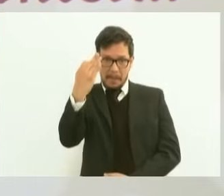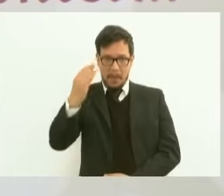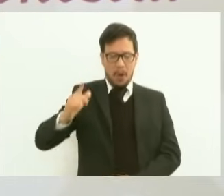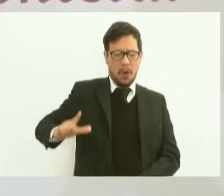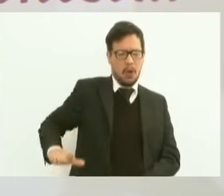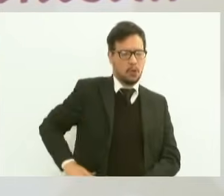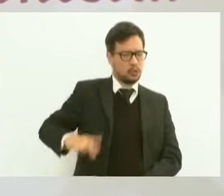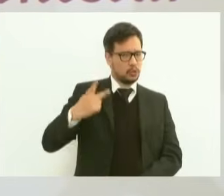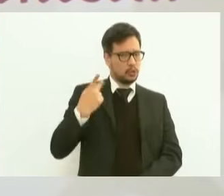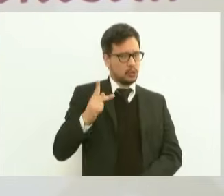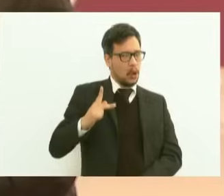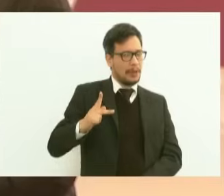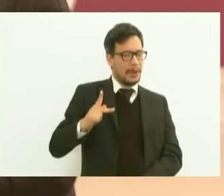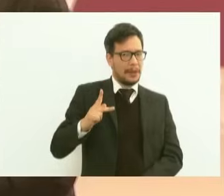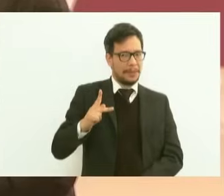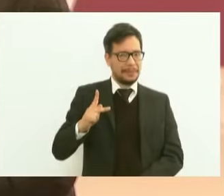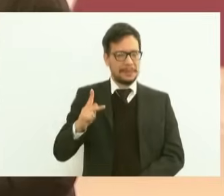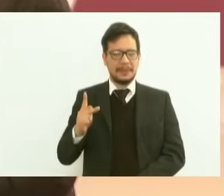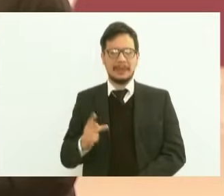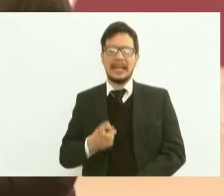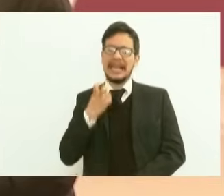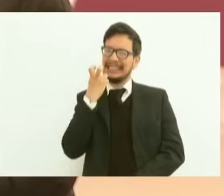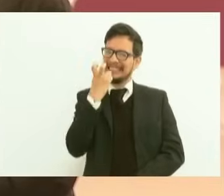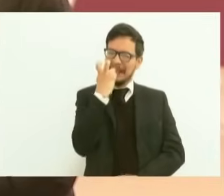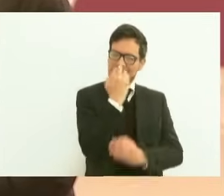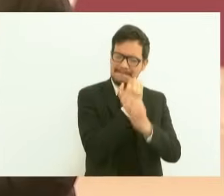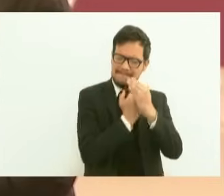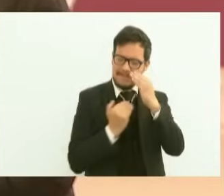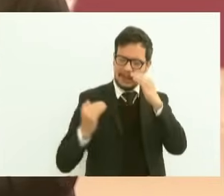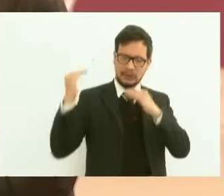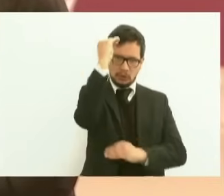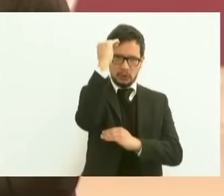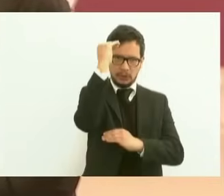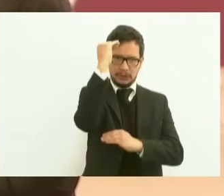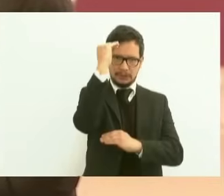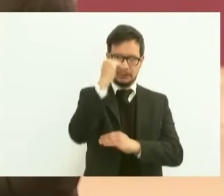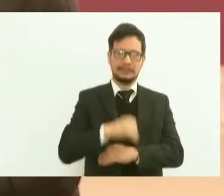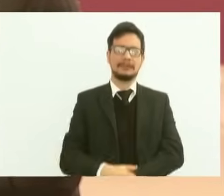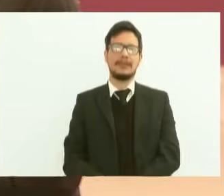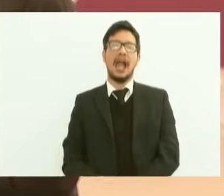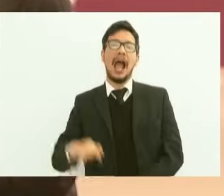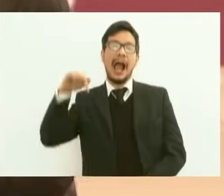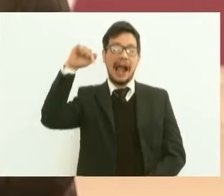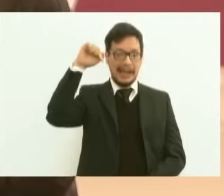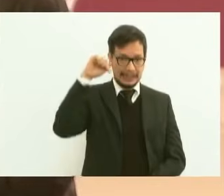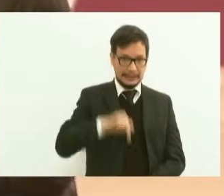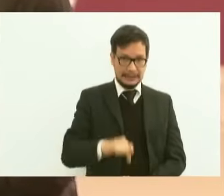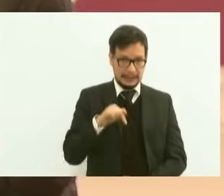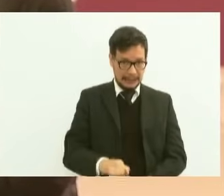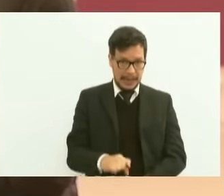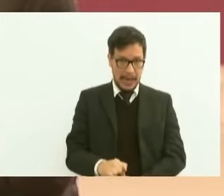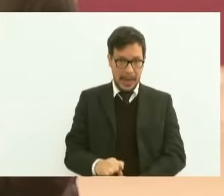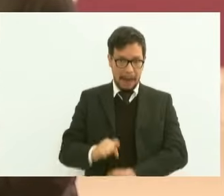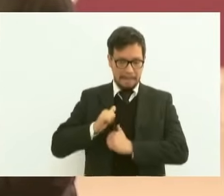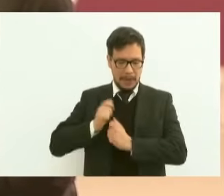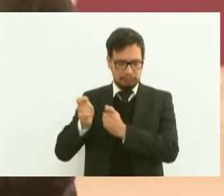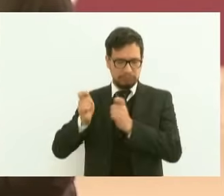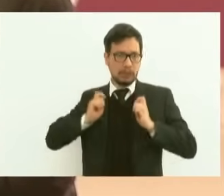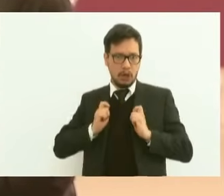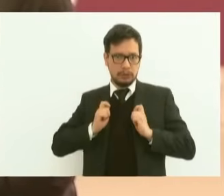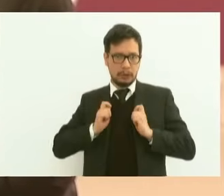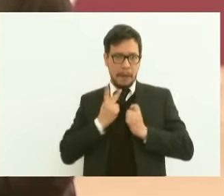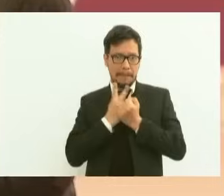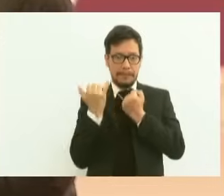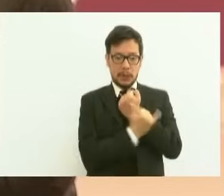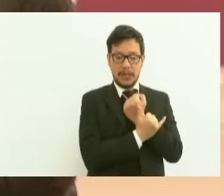su sexenio, sea el más exitoso. Aquí nos vamos a encargar de que los grandes